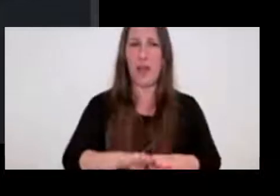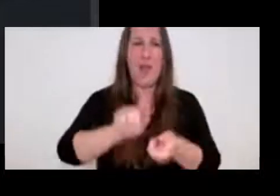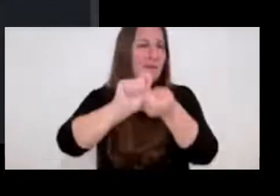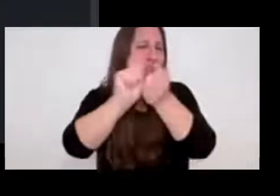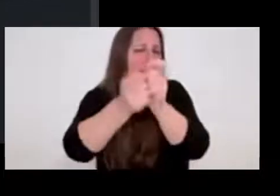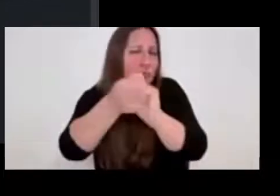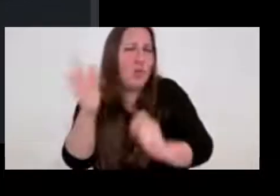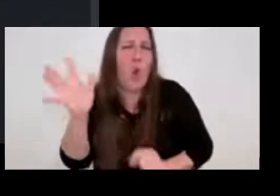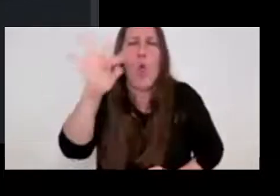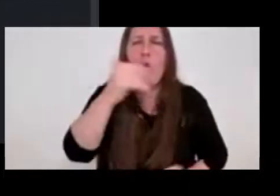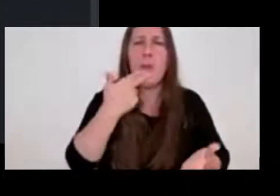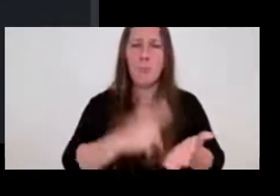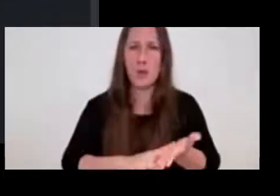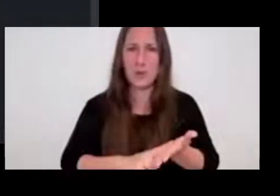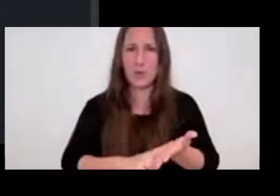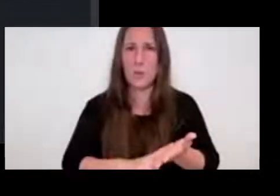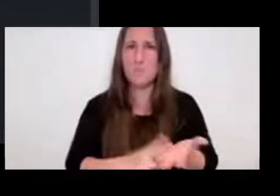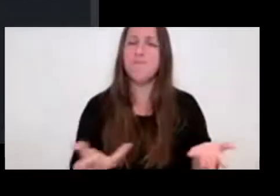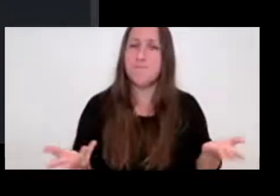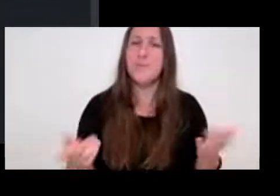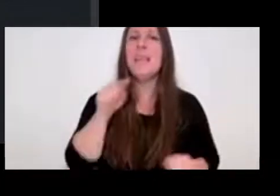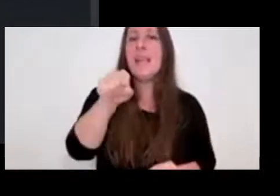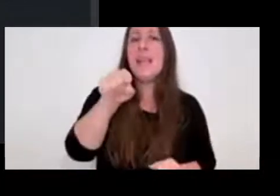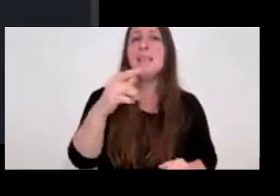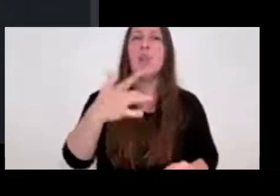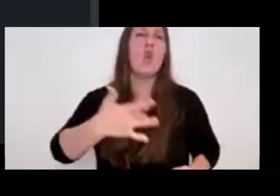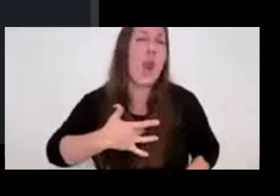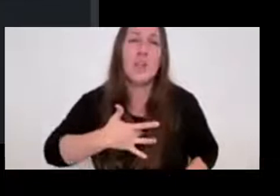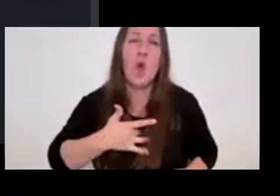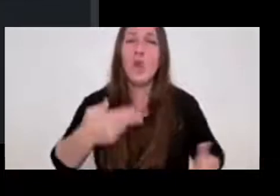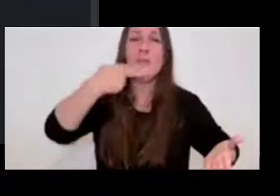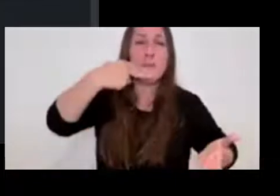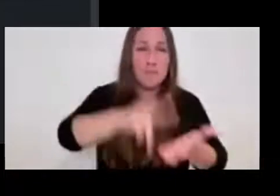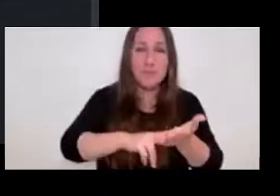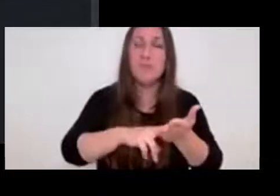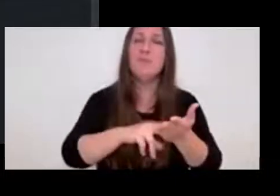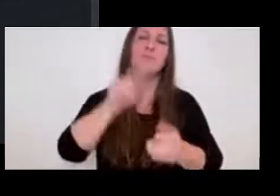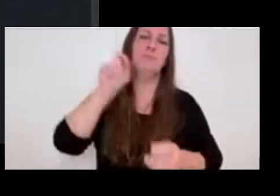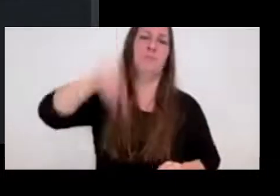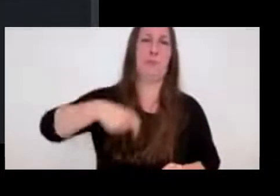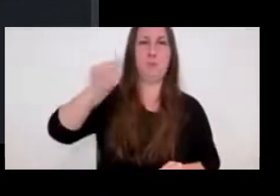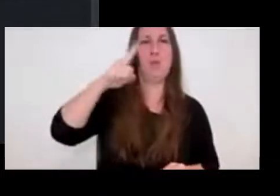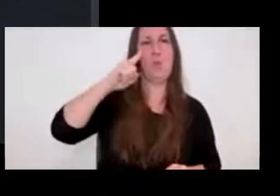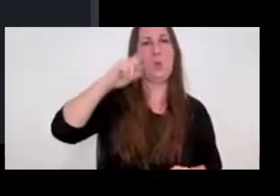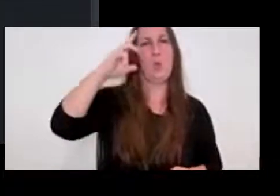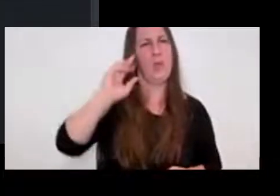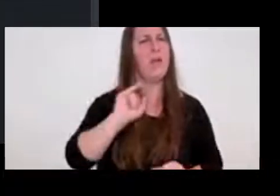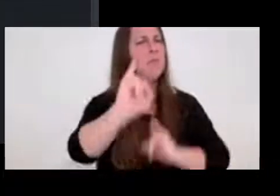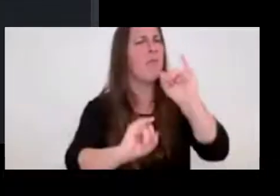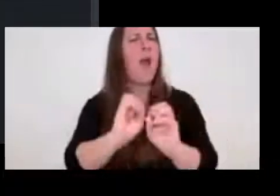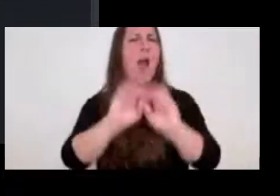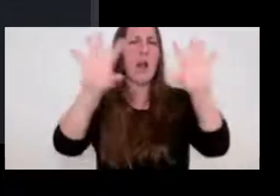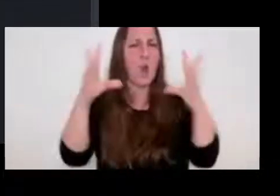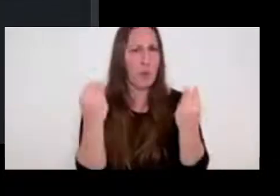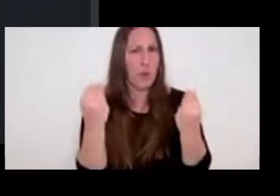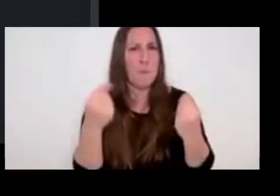a pesar de ese retoque que hacemos, esa matriz viene de los 90. ¿Y por qué hago yo esta aclaración, digamos, que es muy importante? Porque para mí es lo